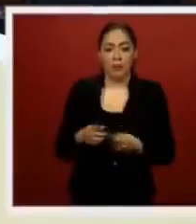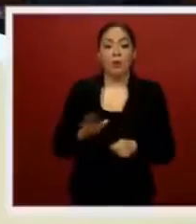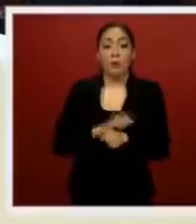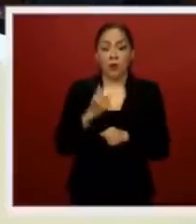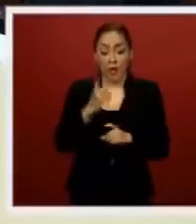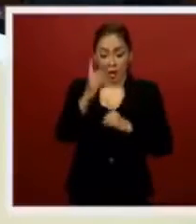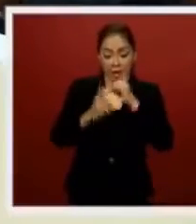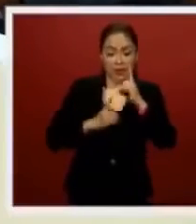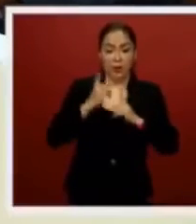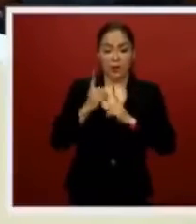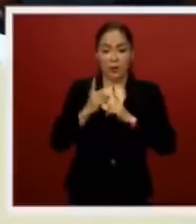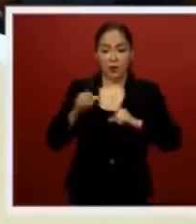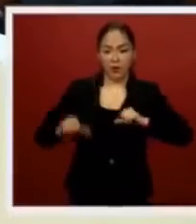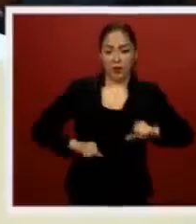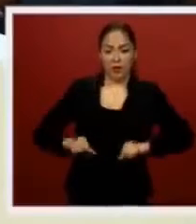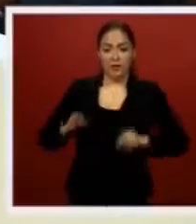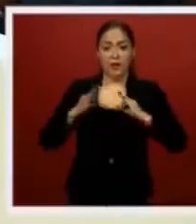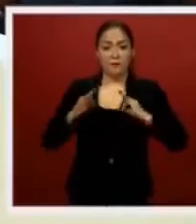da datos